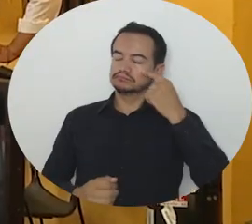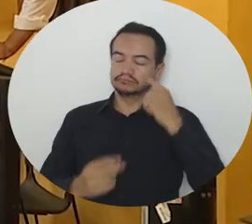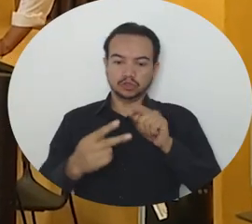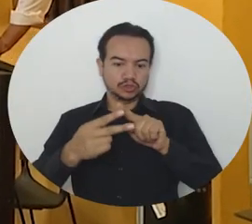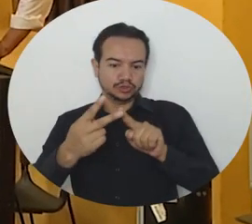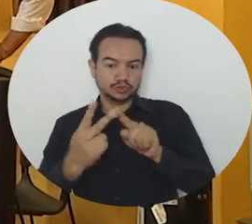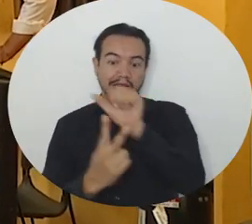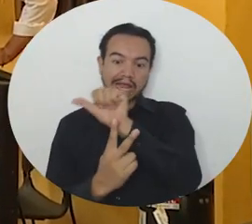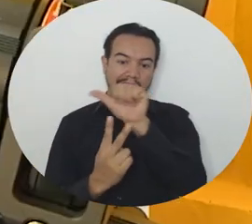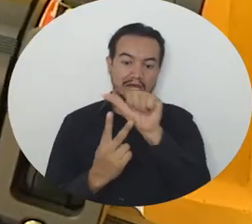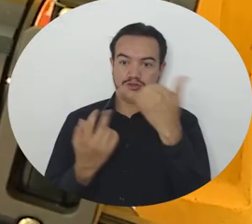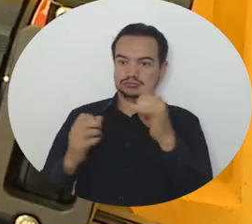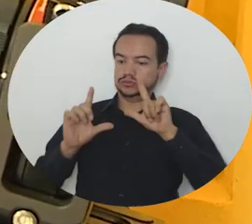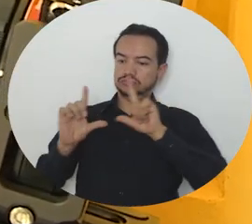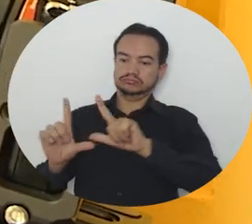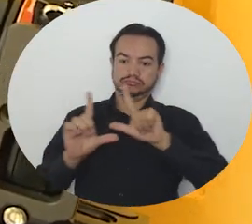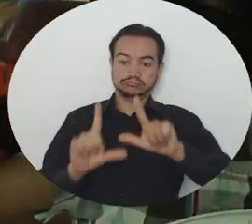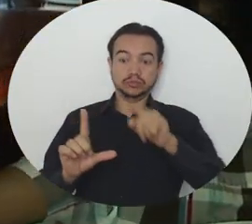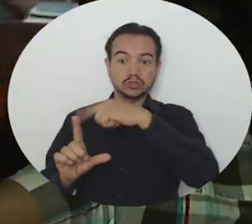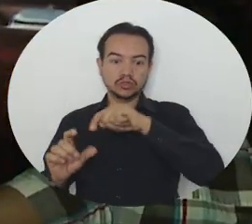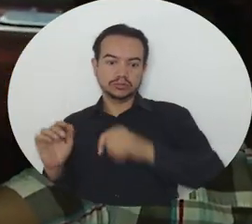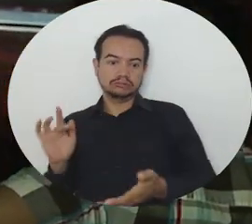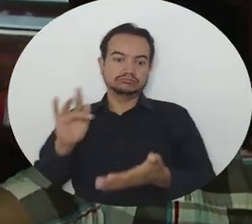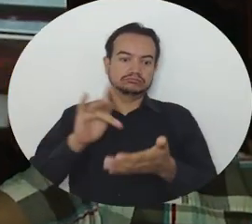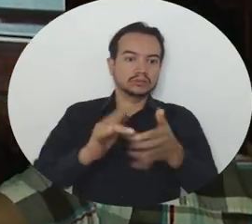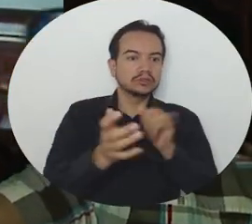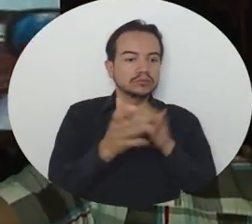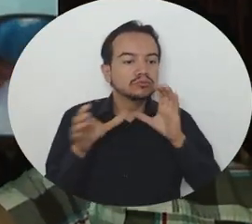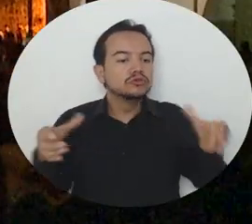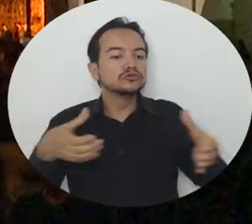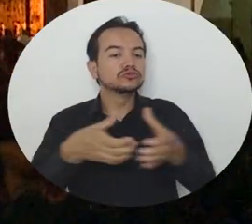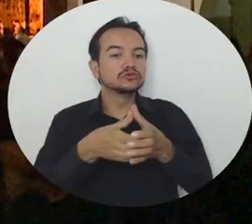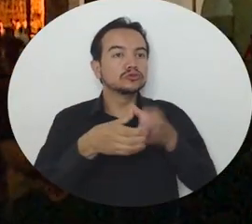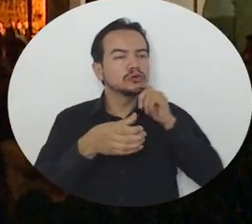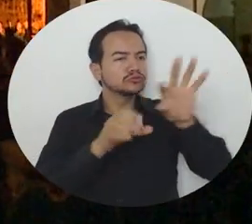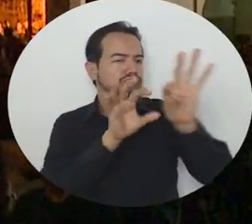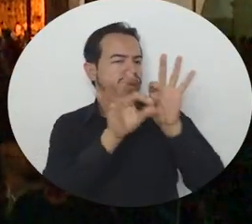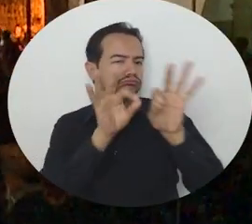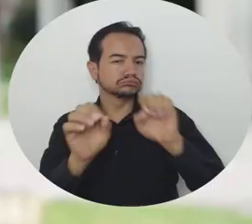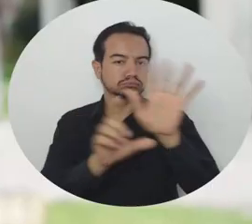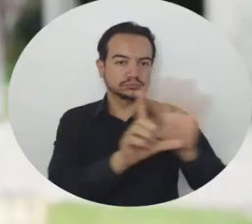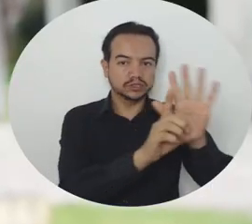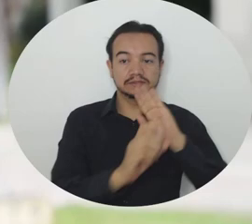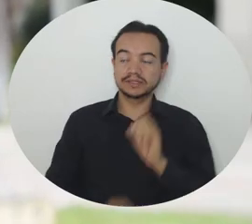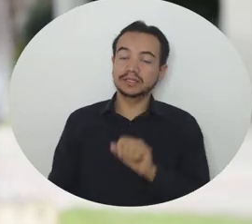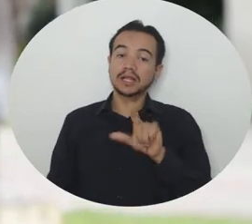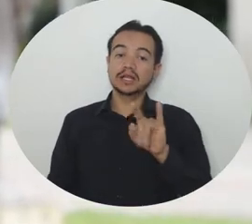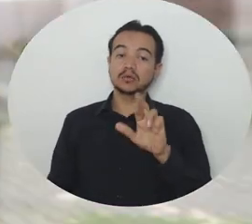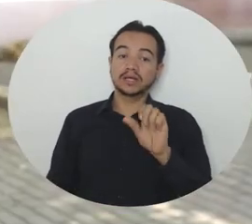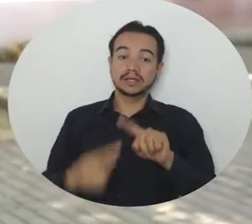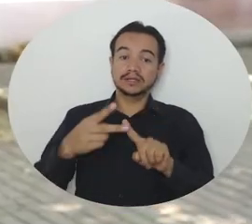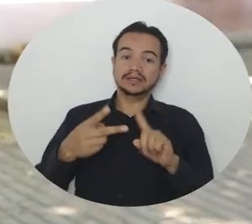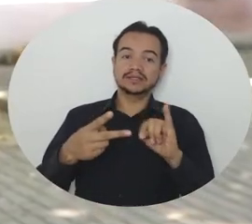dos de sus graduadas del programa de cine y audiovisuales harán parte del comité curador del evento. Se trata de Laura Morales Guerrero